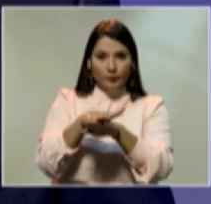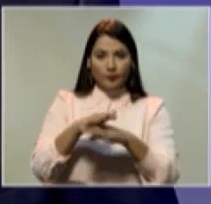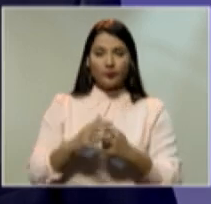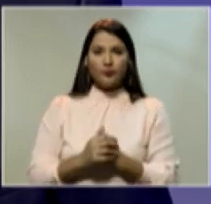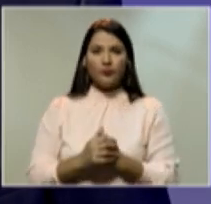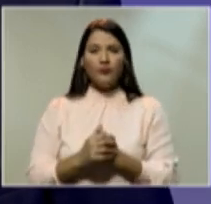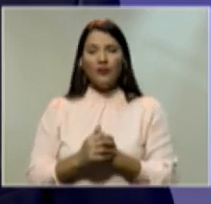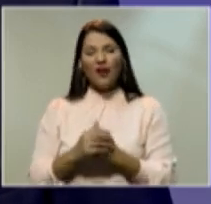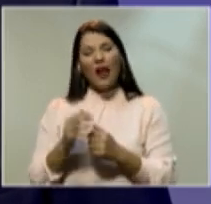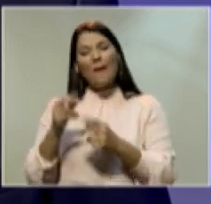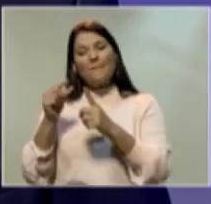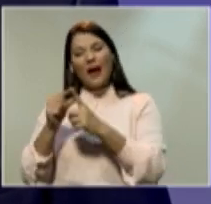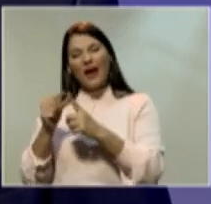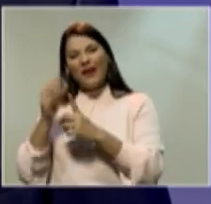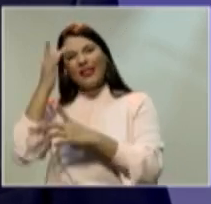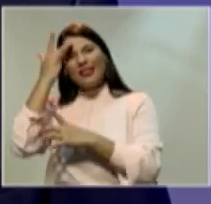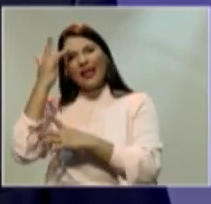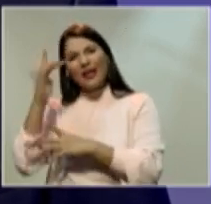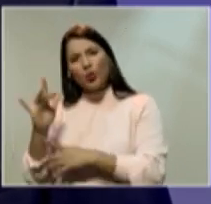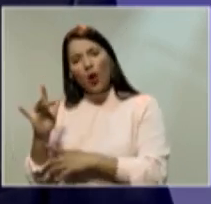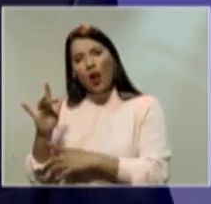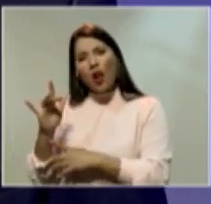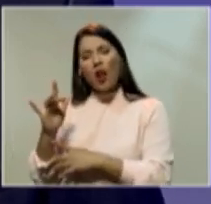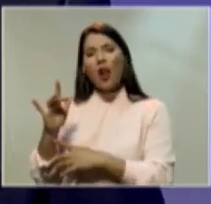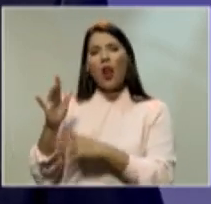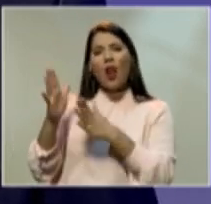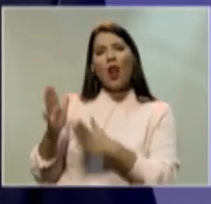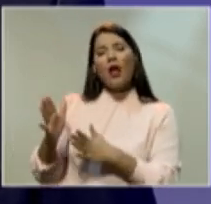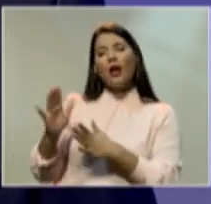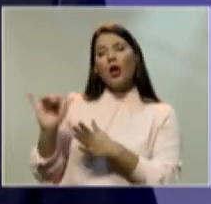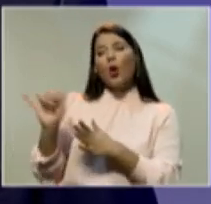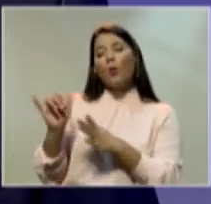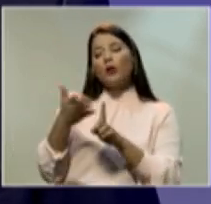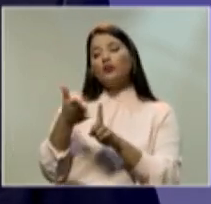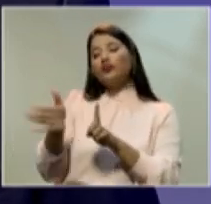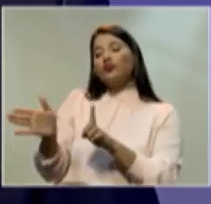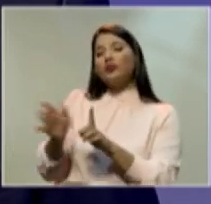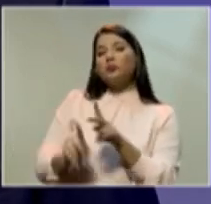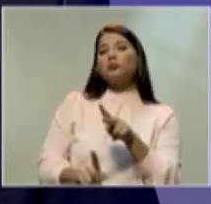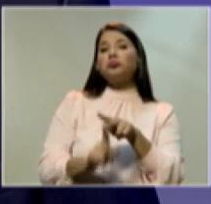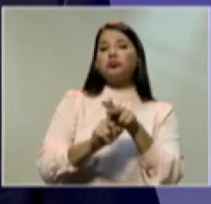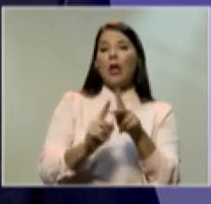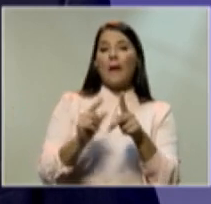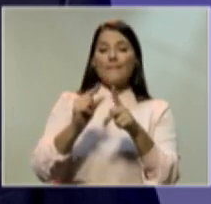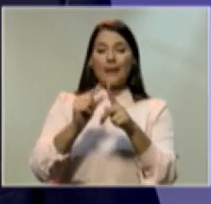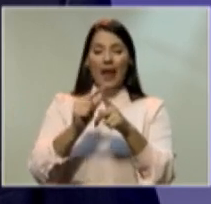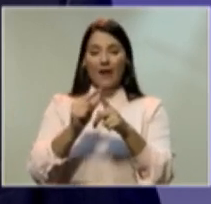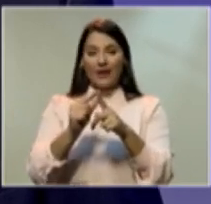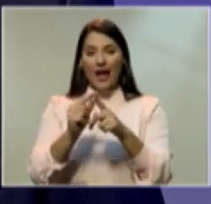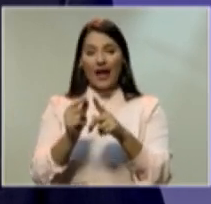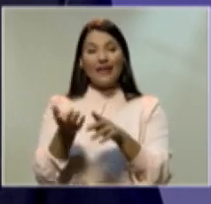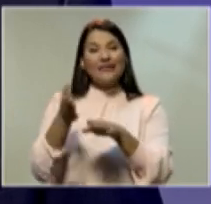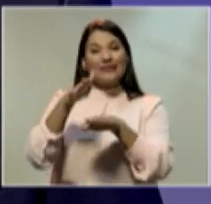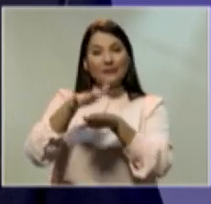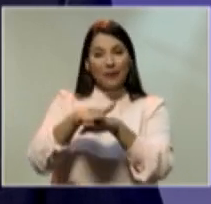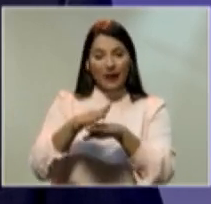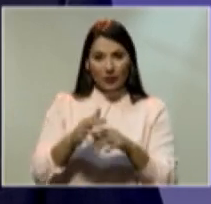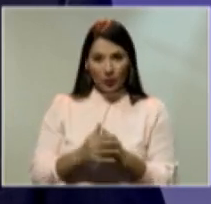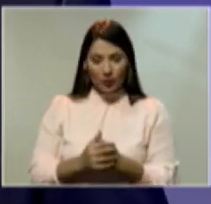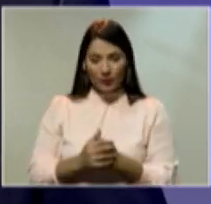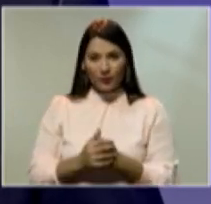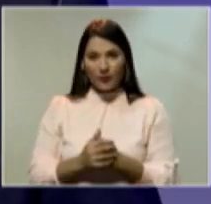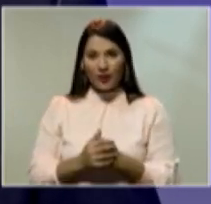con el problema de que segmentamos mucho el conocimiento